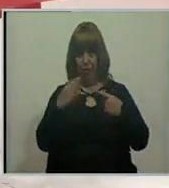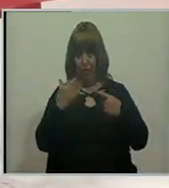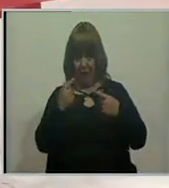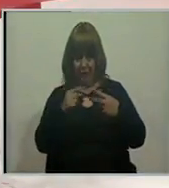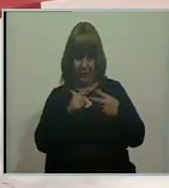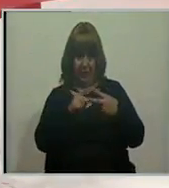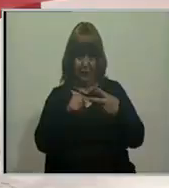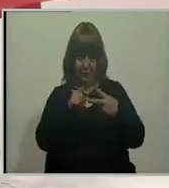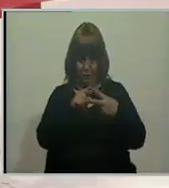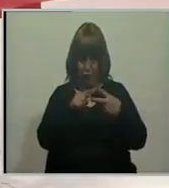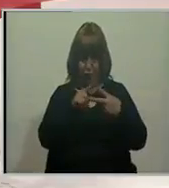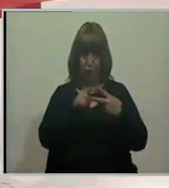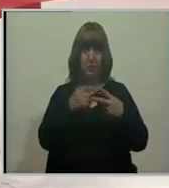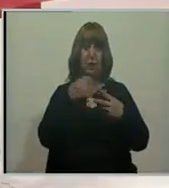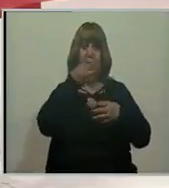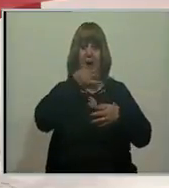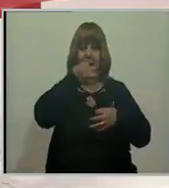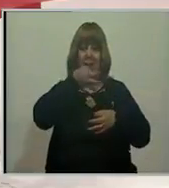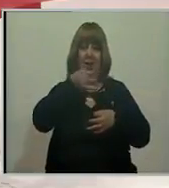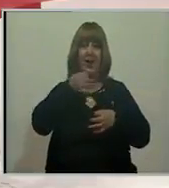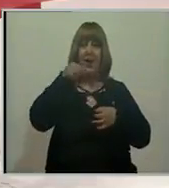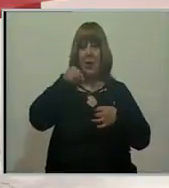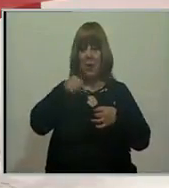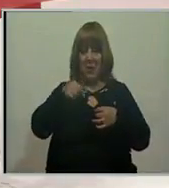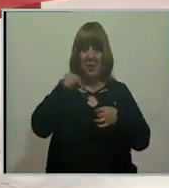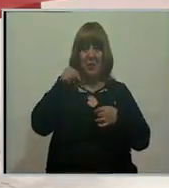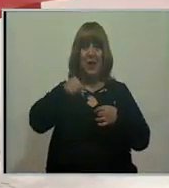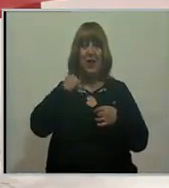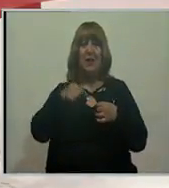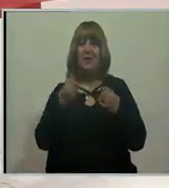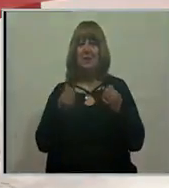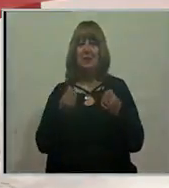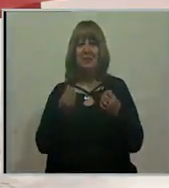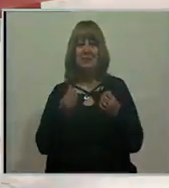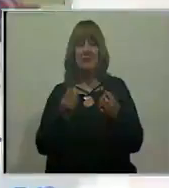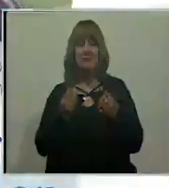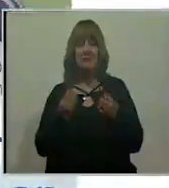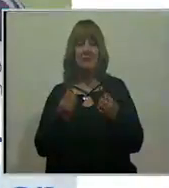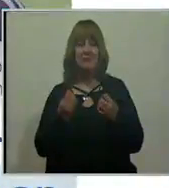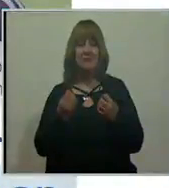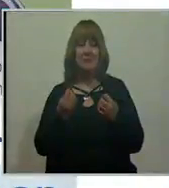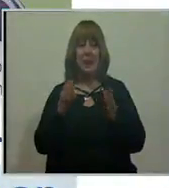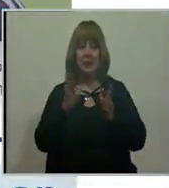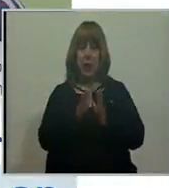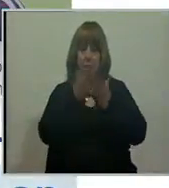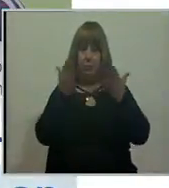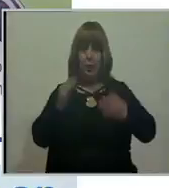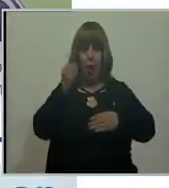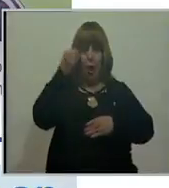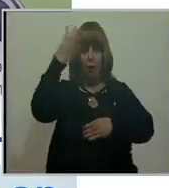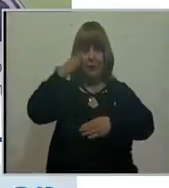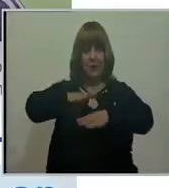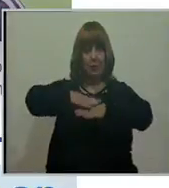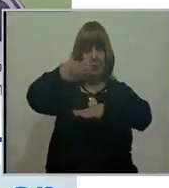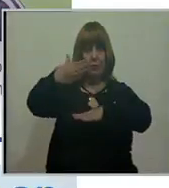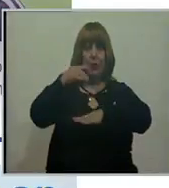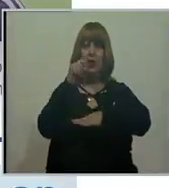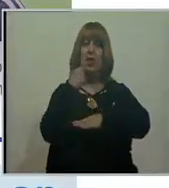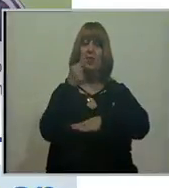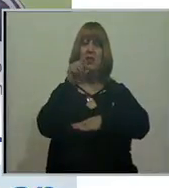cosas desprolijas que tienen. Sí. Vamos a poner lo que está ahora. Esto es la página oficial de la Asociación de Fútbol Argentino. Miren arriba qué